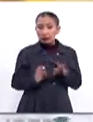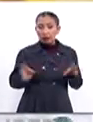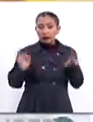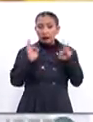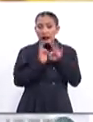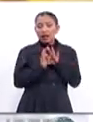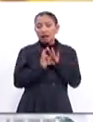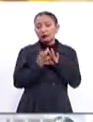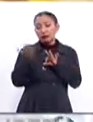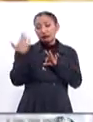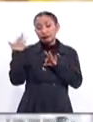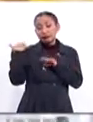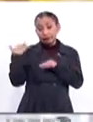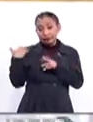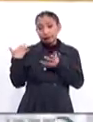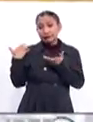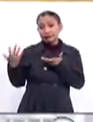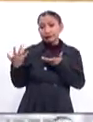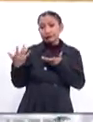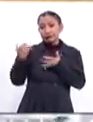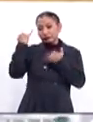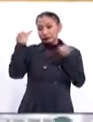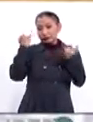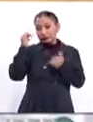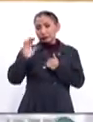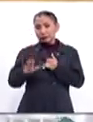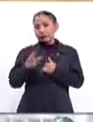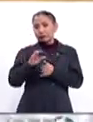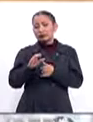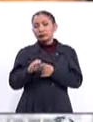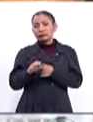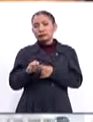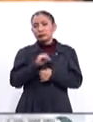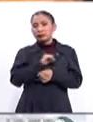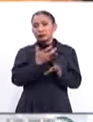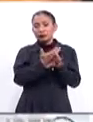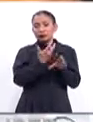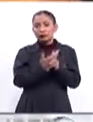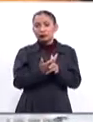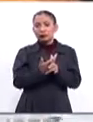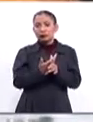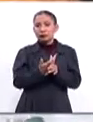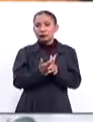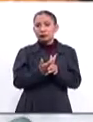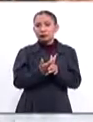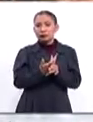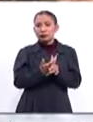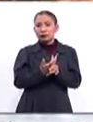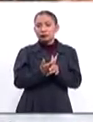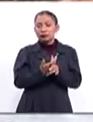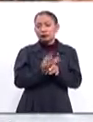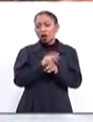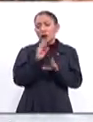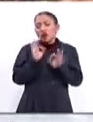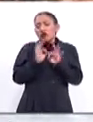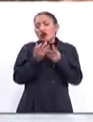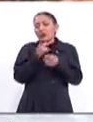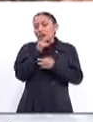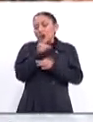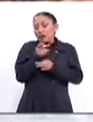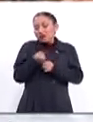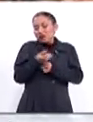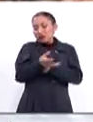emblemáticos de pues la idiosincrasia de los criminales de Estados Unidos. No encuentro una mejor manera